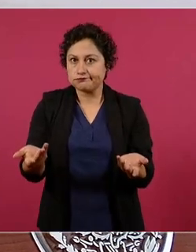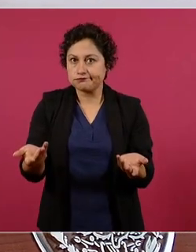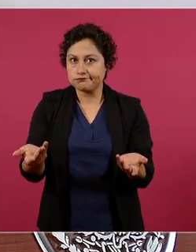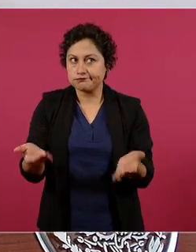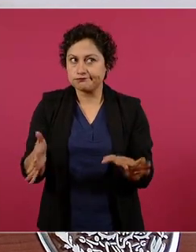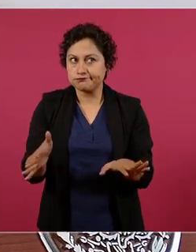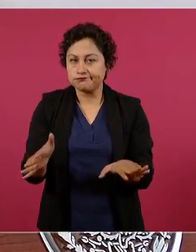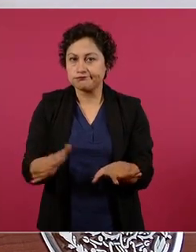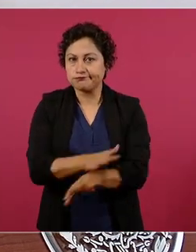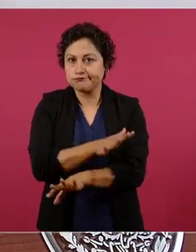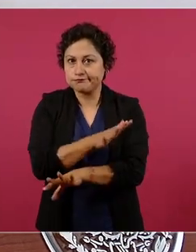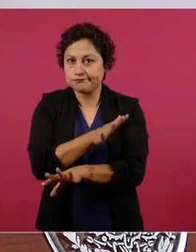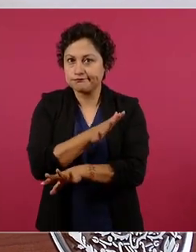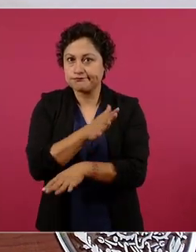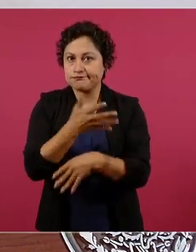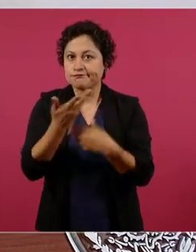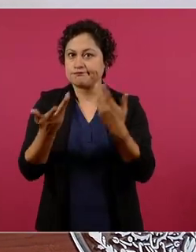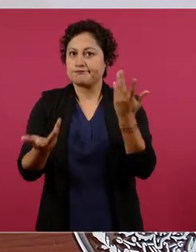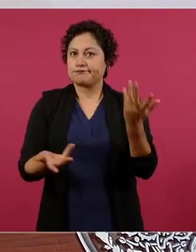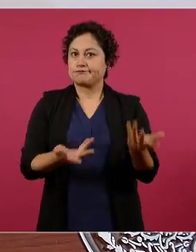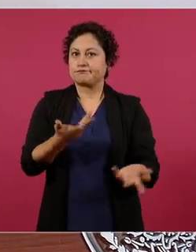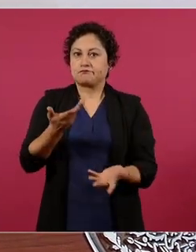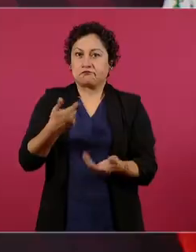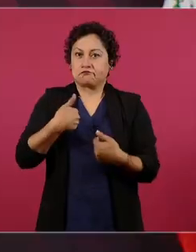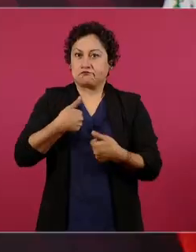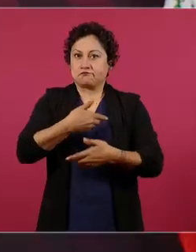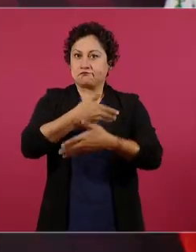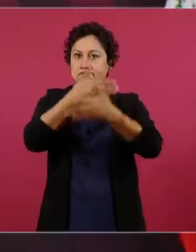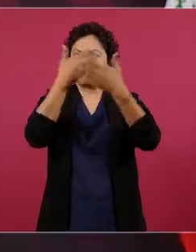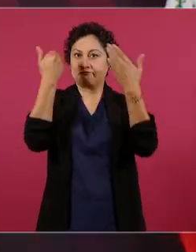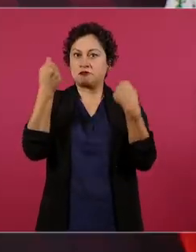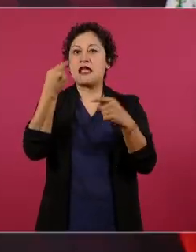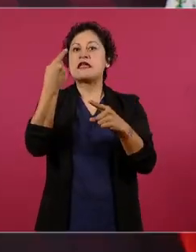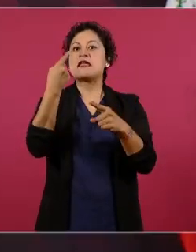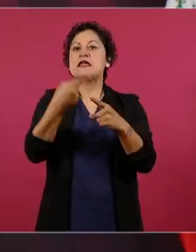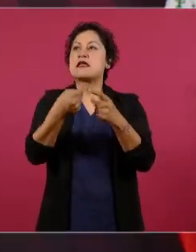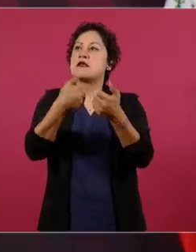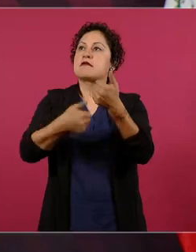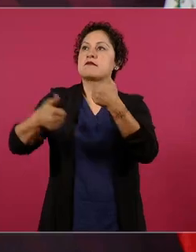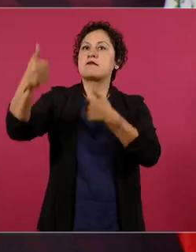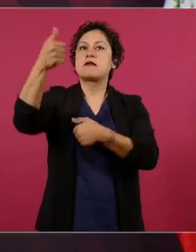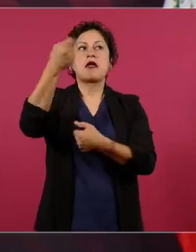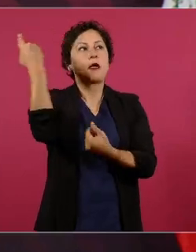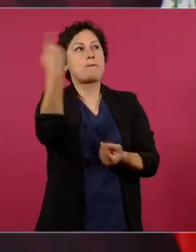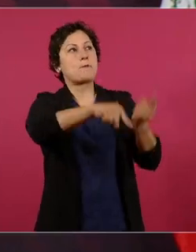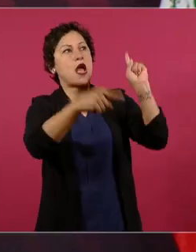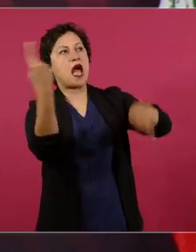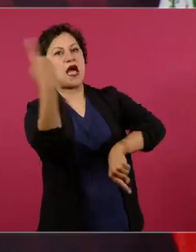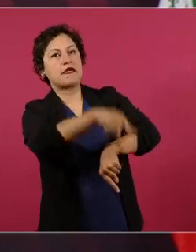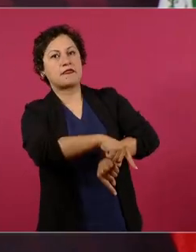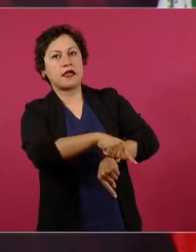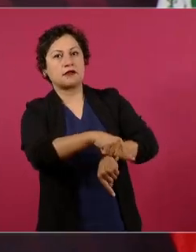quién sabe quién dio la orden, porque ya no da la cara a Claudia X.